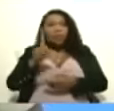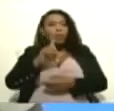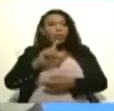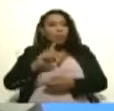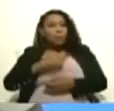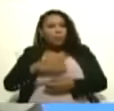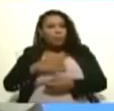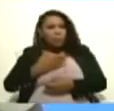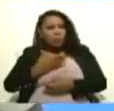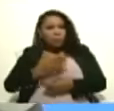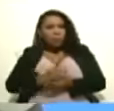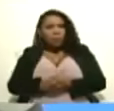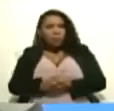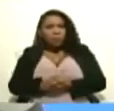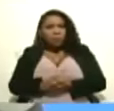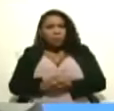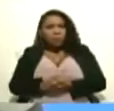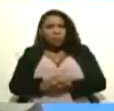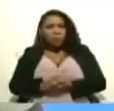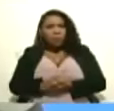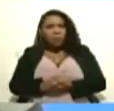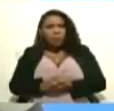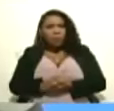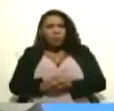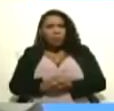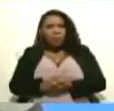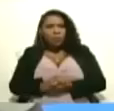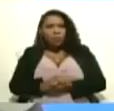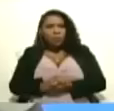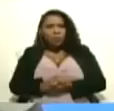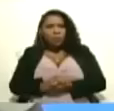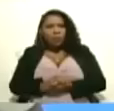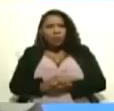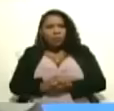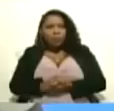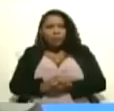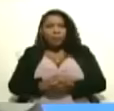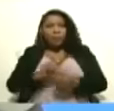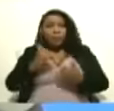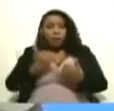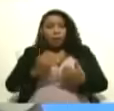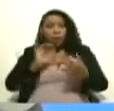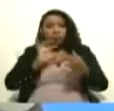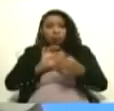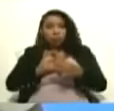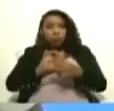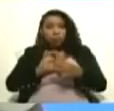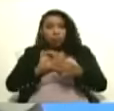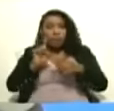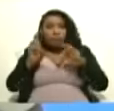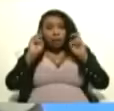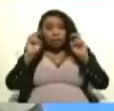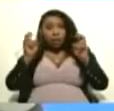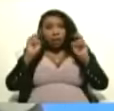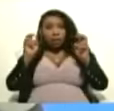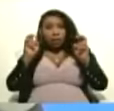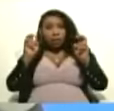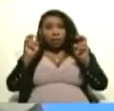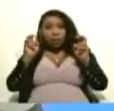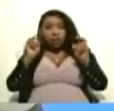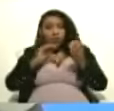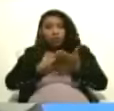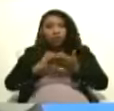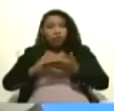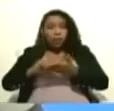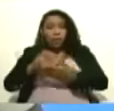52 por de participación no pudieron y ahora que no es vinculante pues ese asunto se dirime en